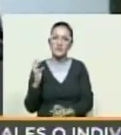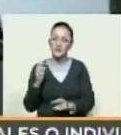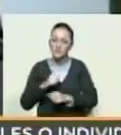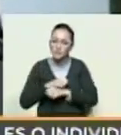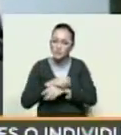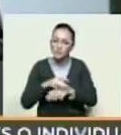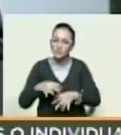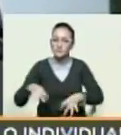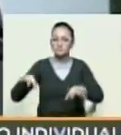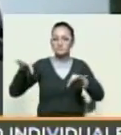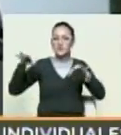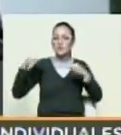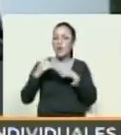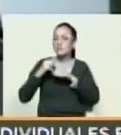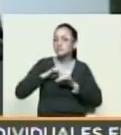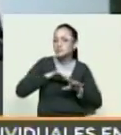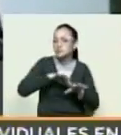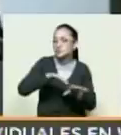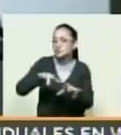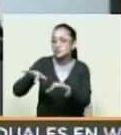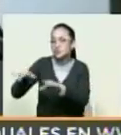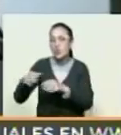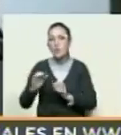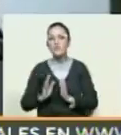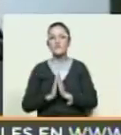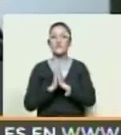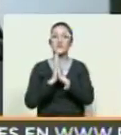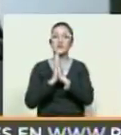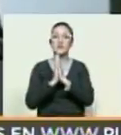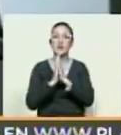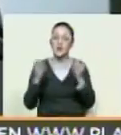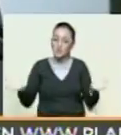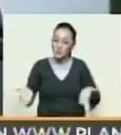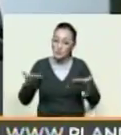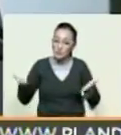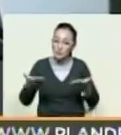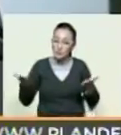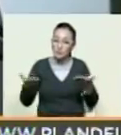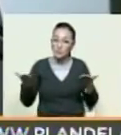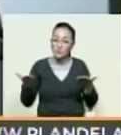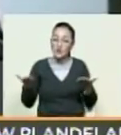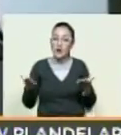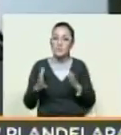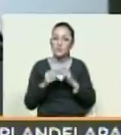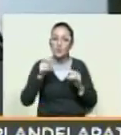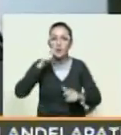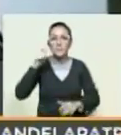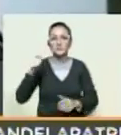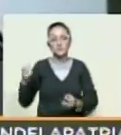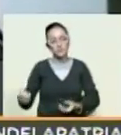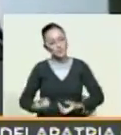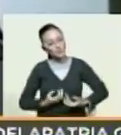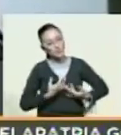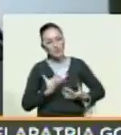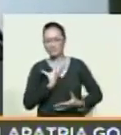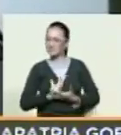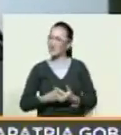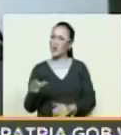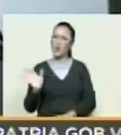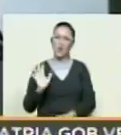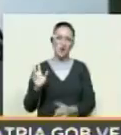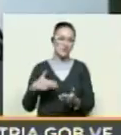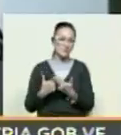de la Virgen nos ayude a animarnos, que esta procesión sea de ánimo, evitemos toda depresión,